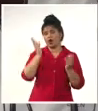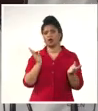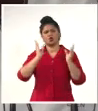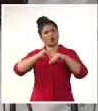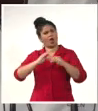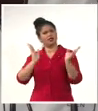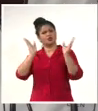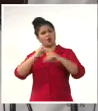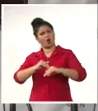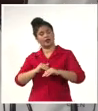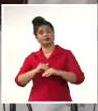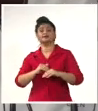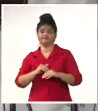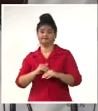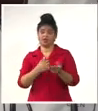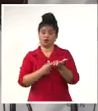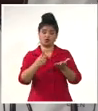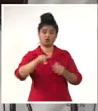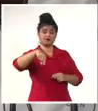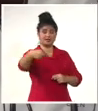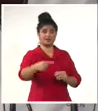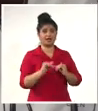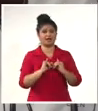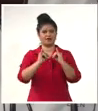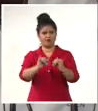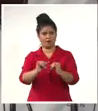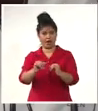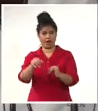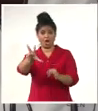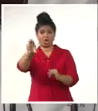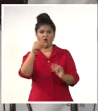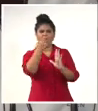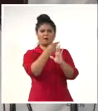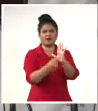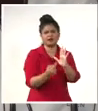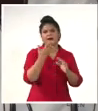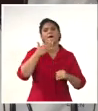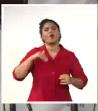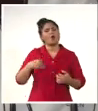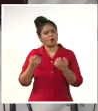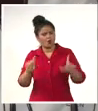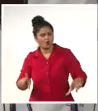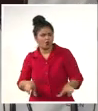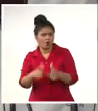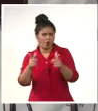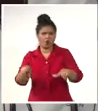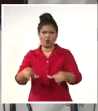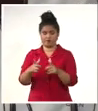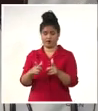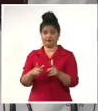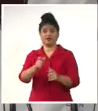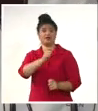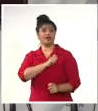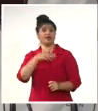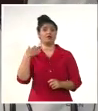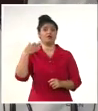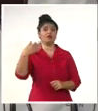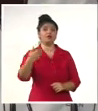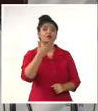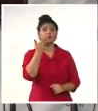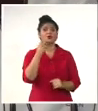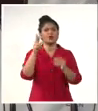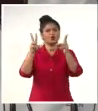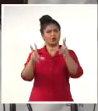semanas se informarán los detalles de su implementación. Si queremos tener resultados positivos en menos